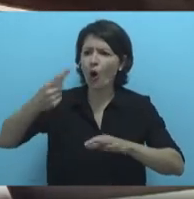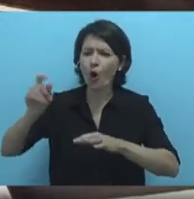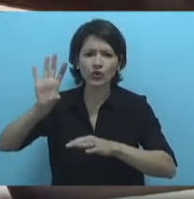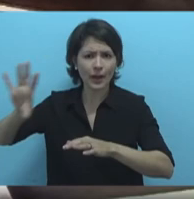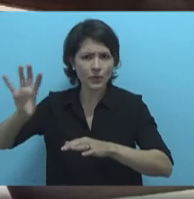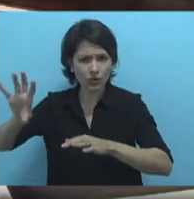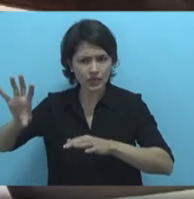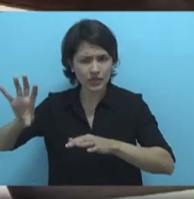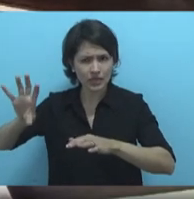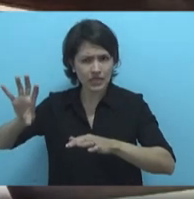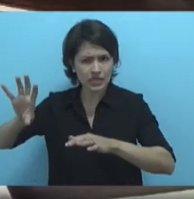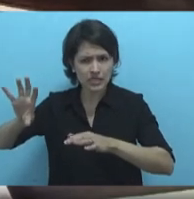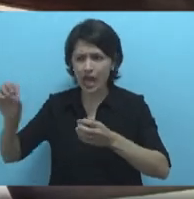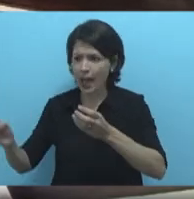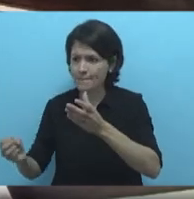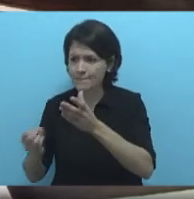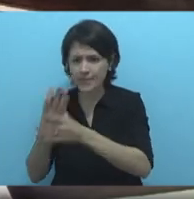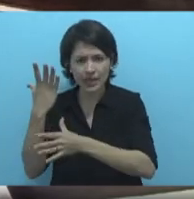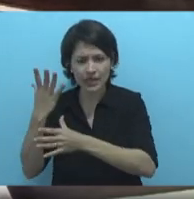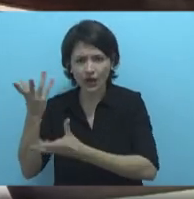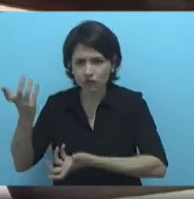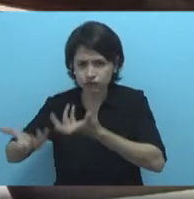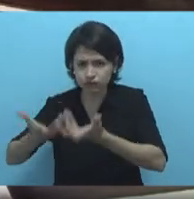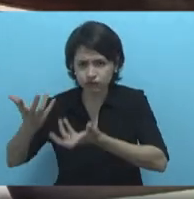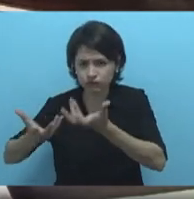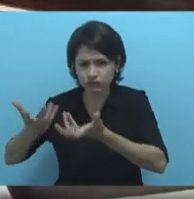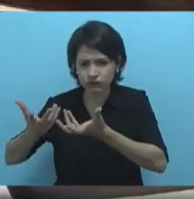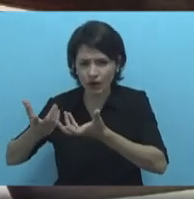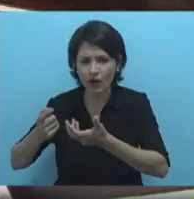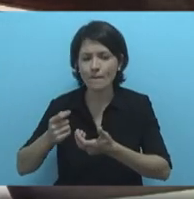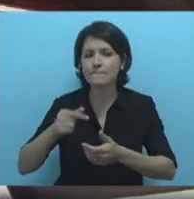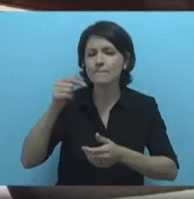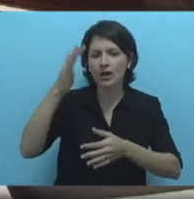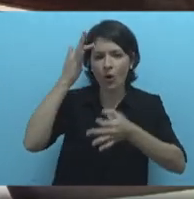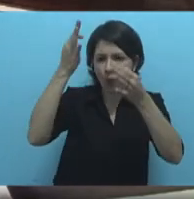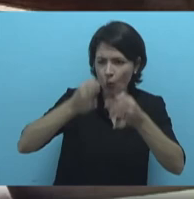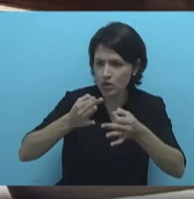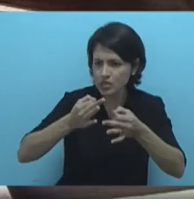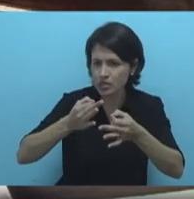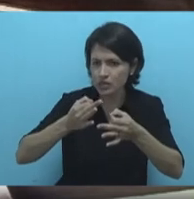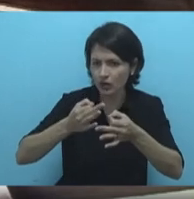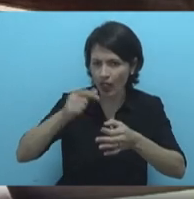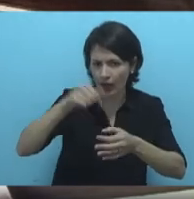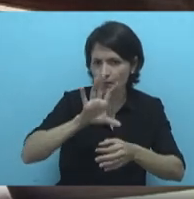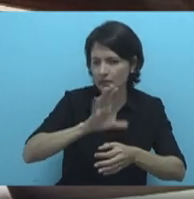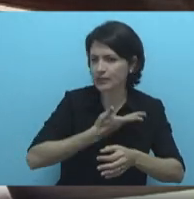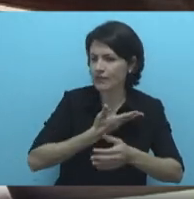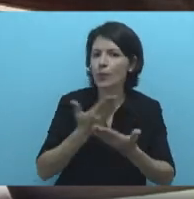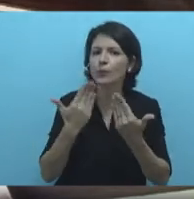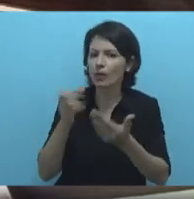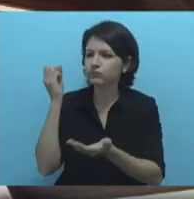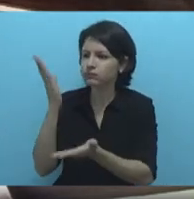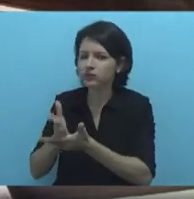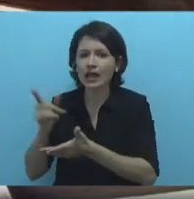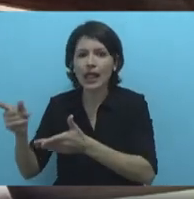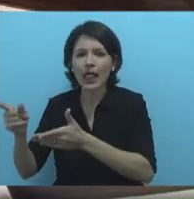el principio de ubicuidad permite que los jueces locales puedan aplicar el código de faltas cuando el daño